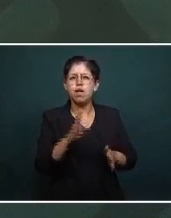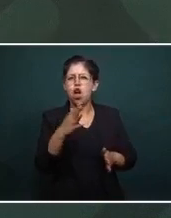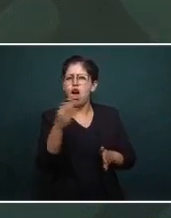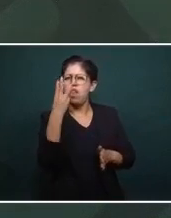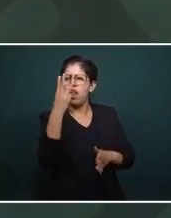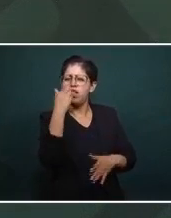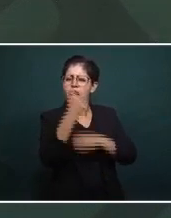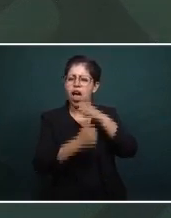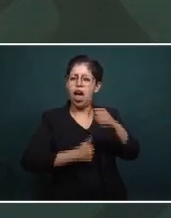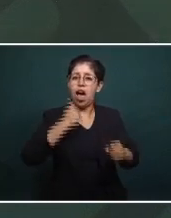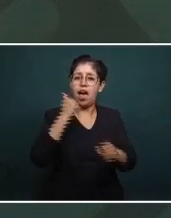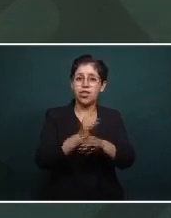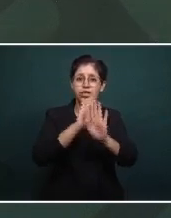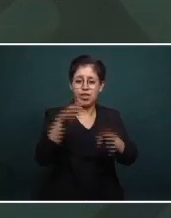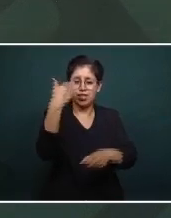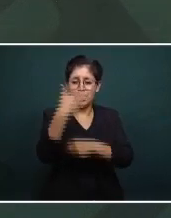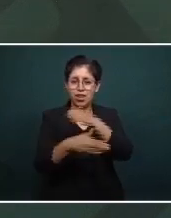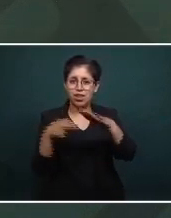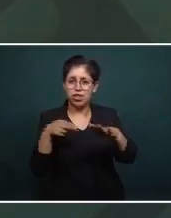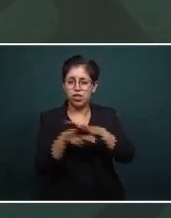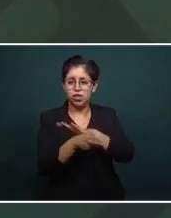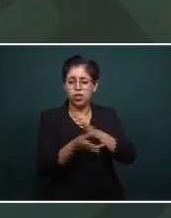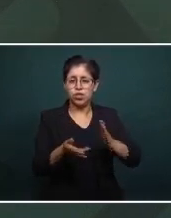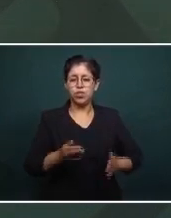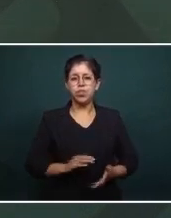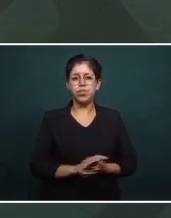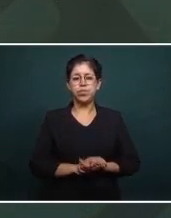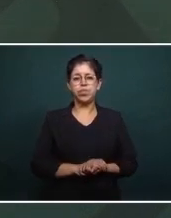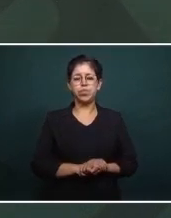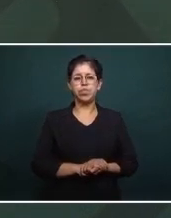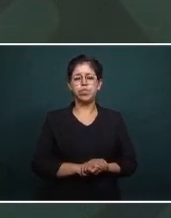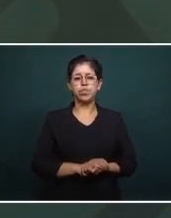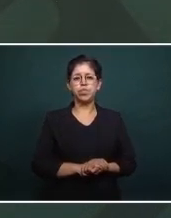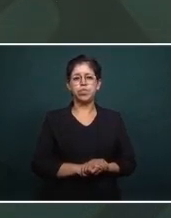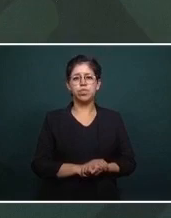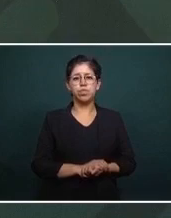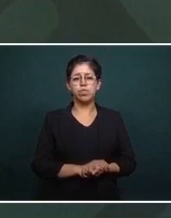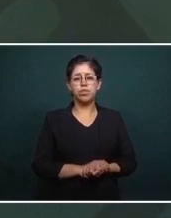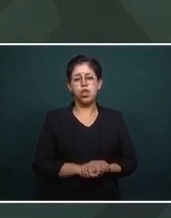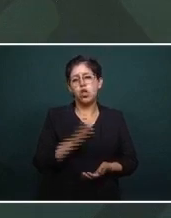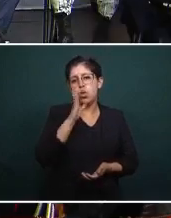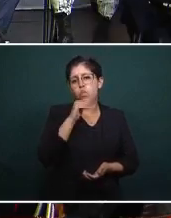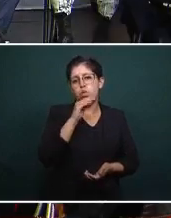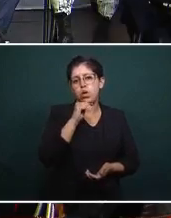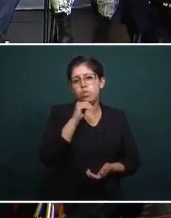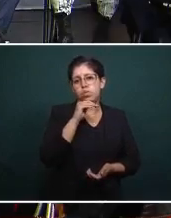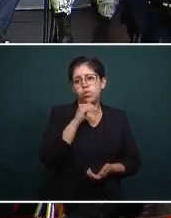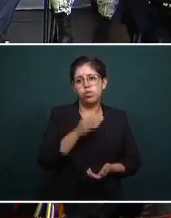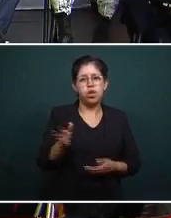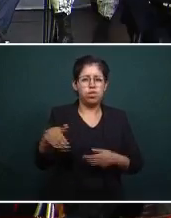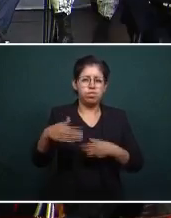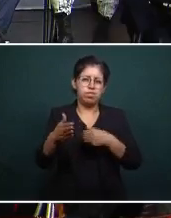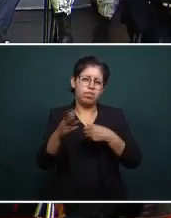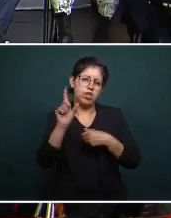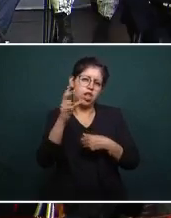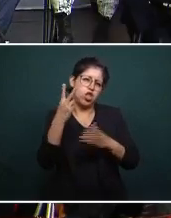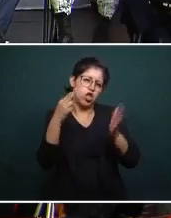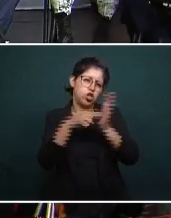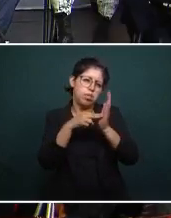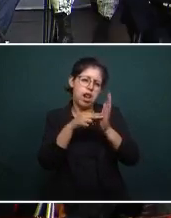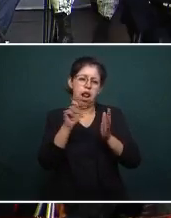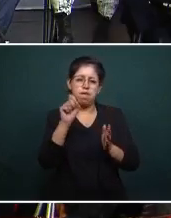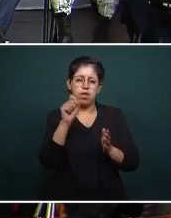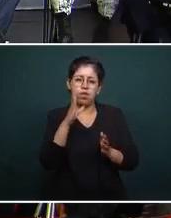3 años. No podríamos terminarlo el año próximo porque